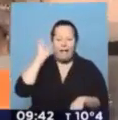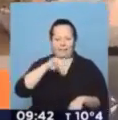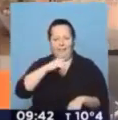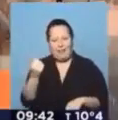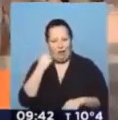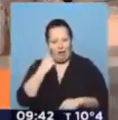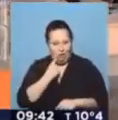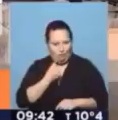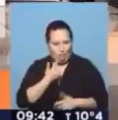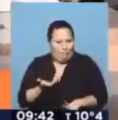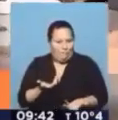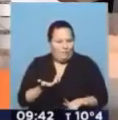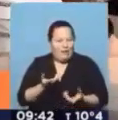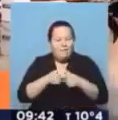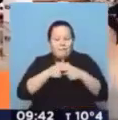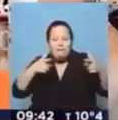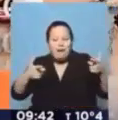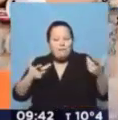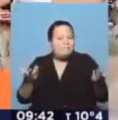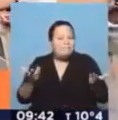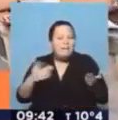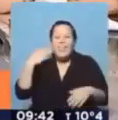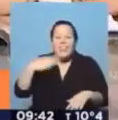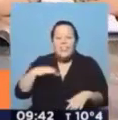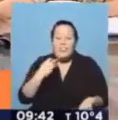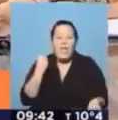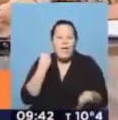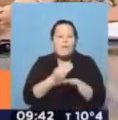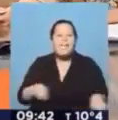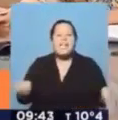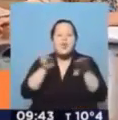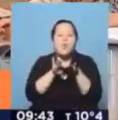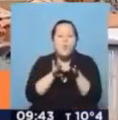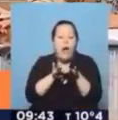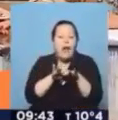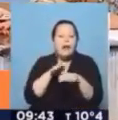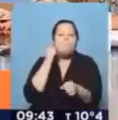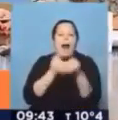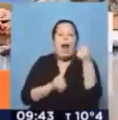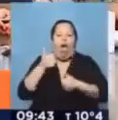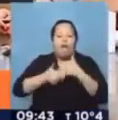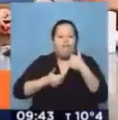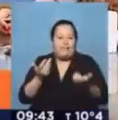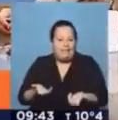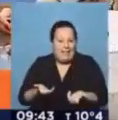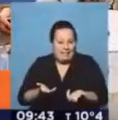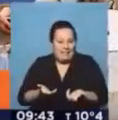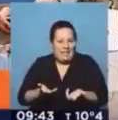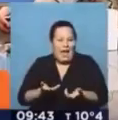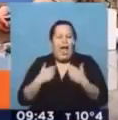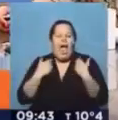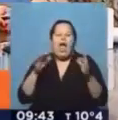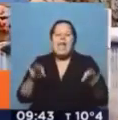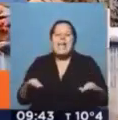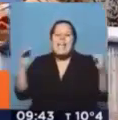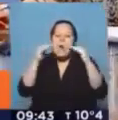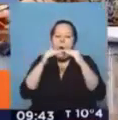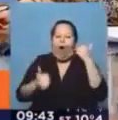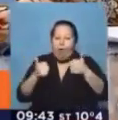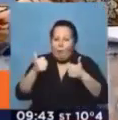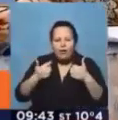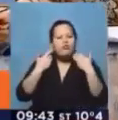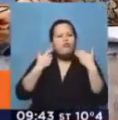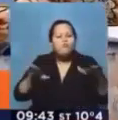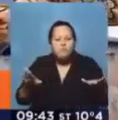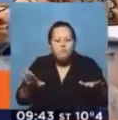mayoría. Claro. Entonces, al ser mayoría, tenemos que tener las mismas condiciones para competir. O sea, oportunidad igual de